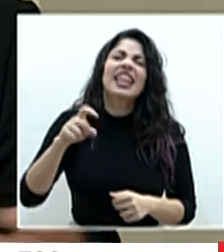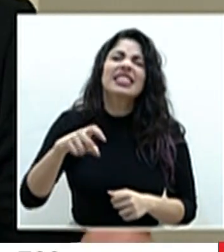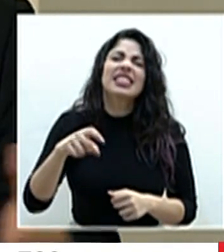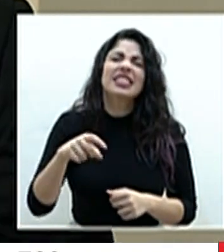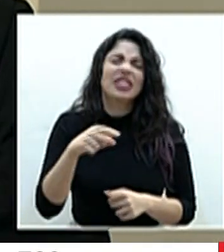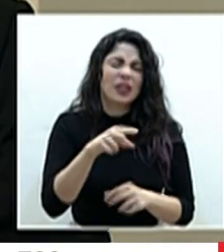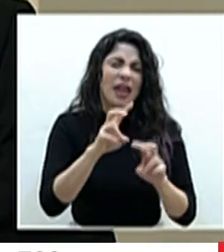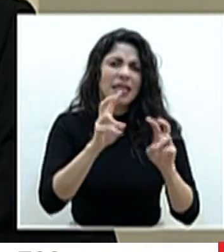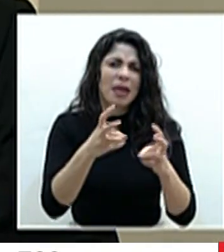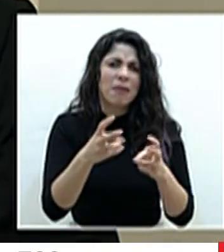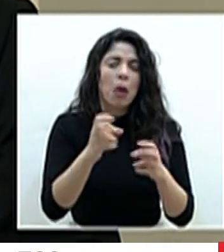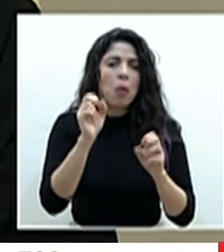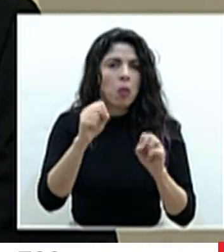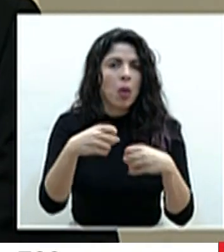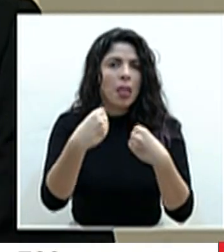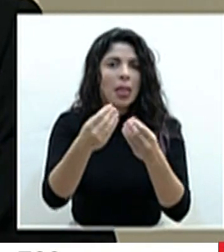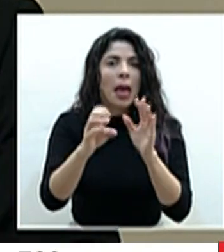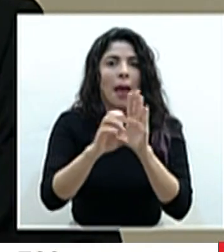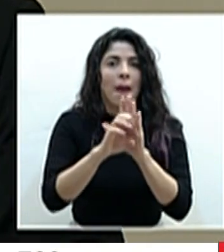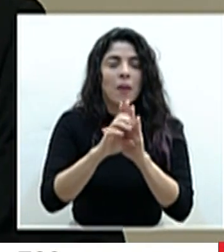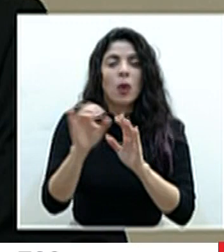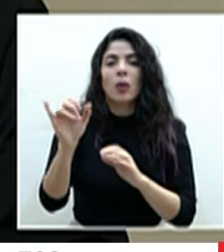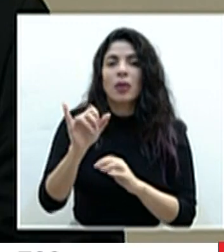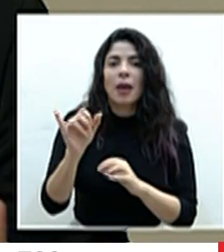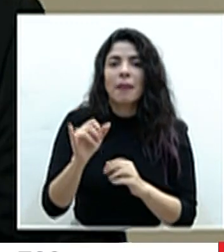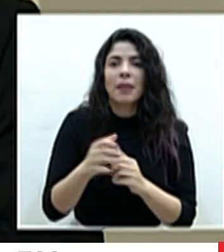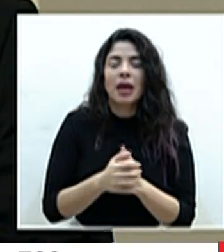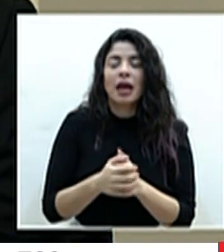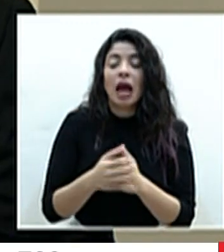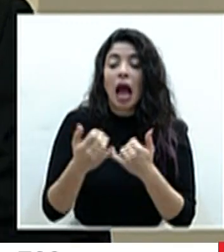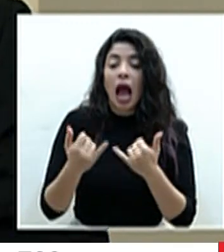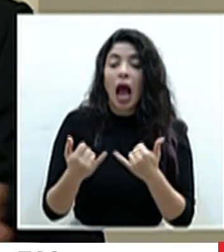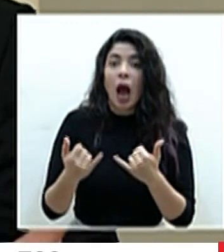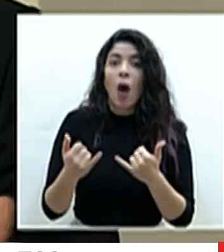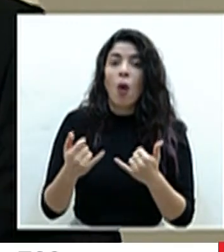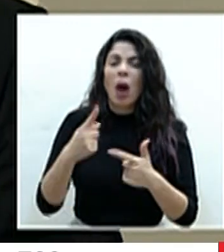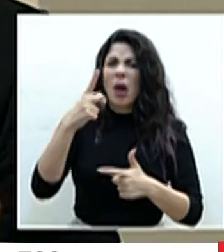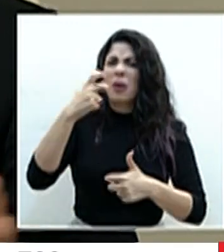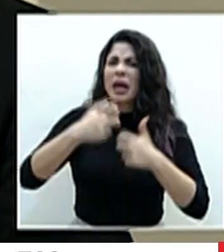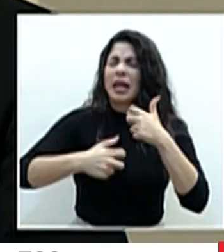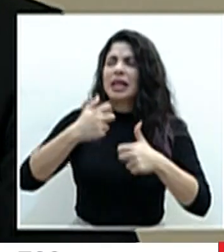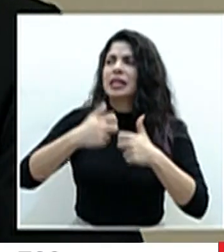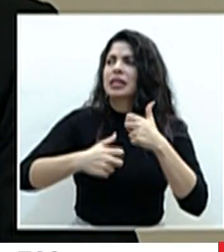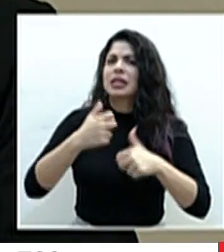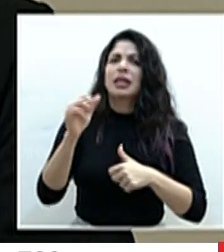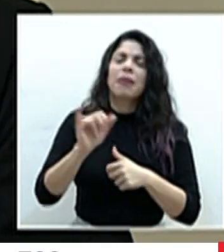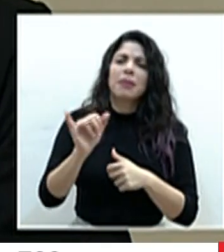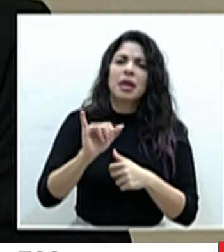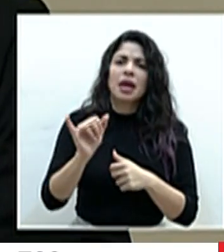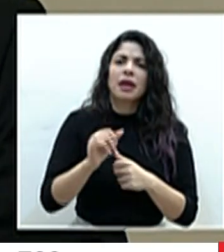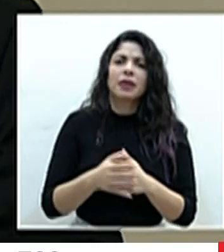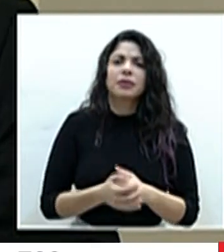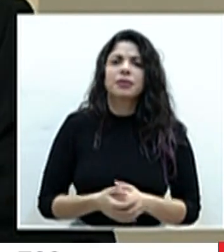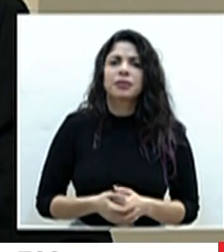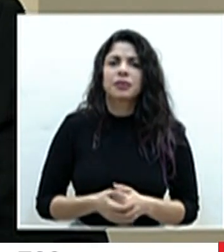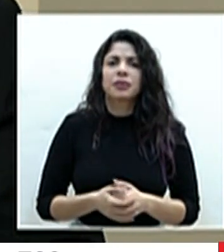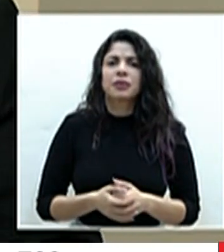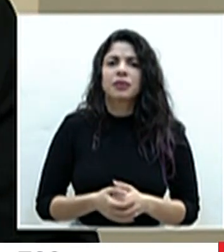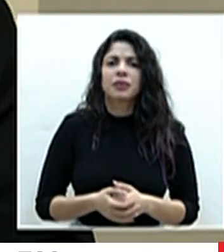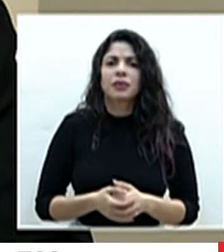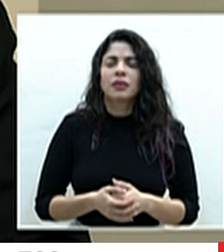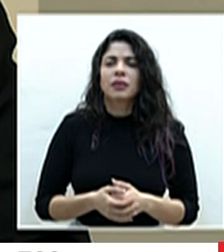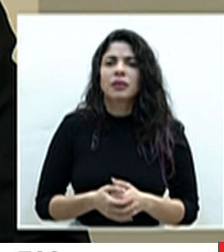caso? O lo puedo también poner con el caso de don Michael. Estamos viviendo una crisis pandémica, en lo